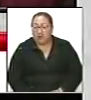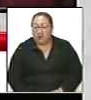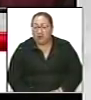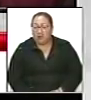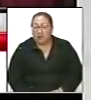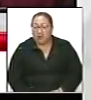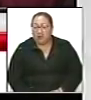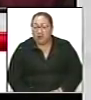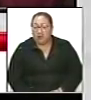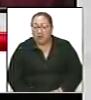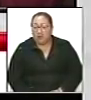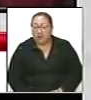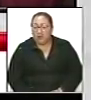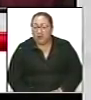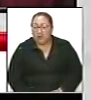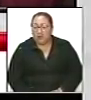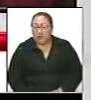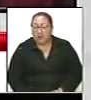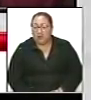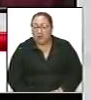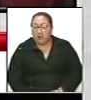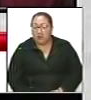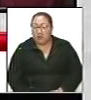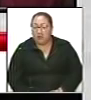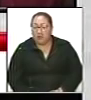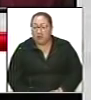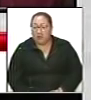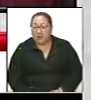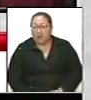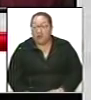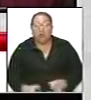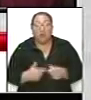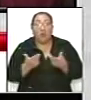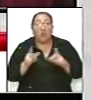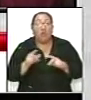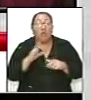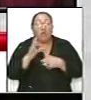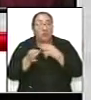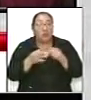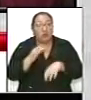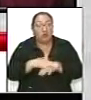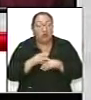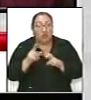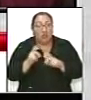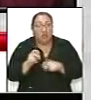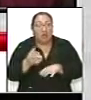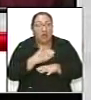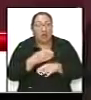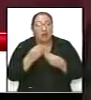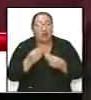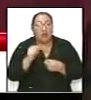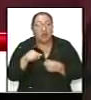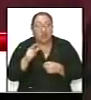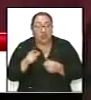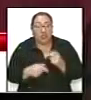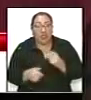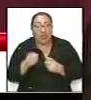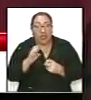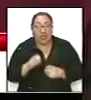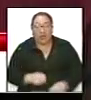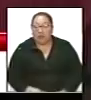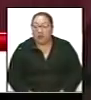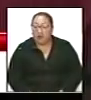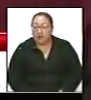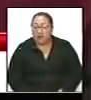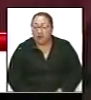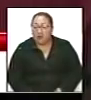Y entonces nuestro cuestionamiento inmediato con relación a ello fue, si es que enero